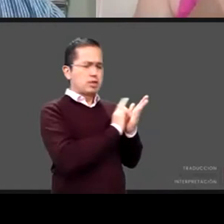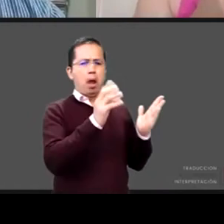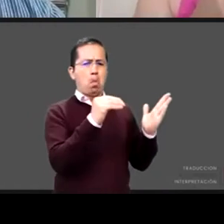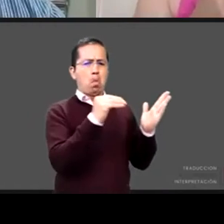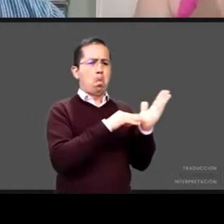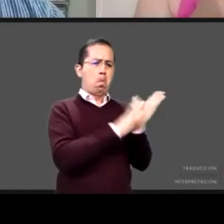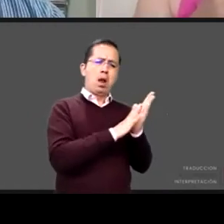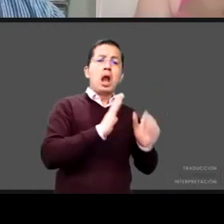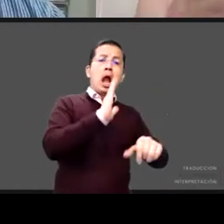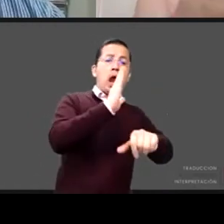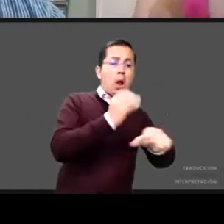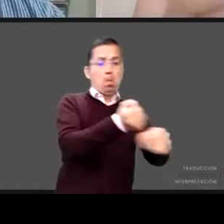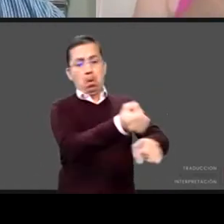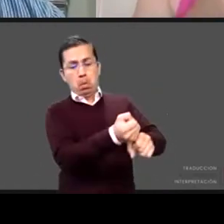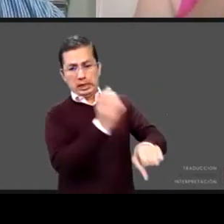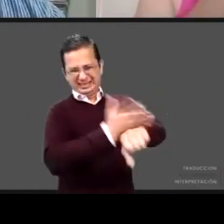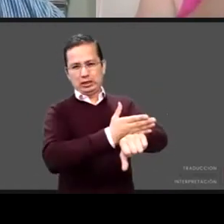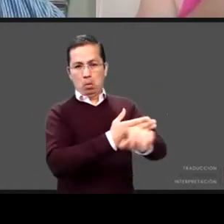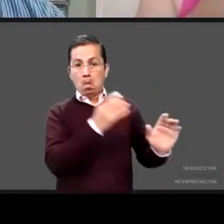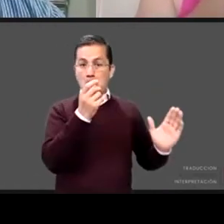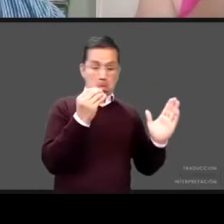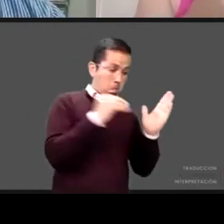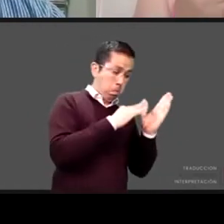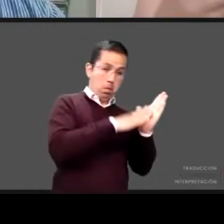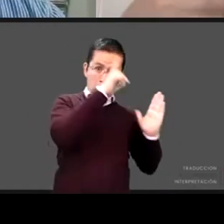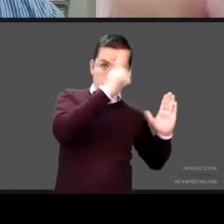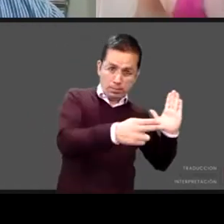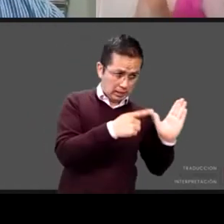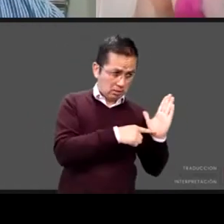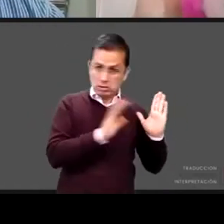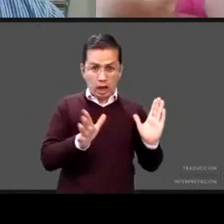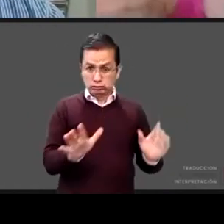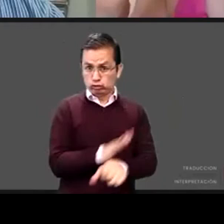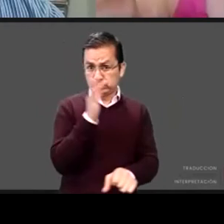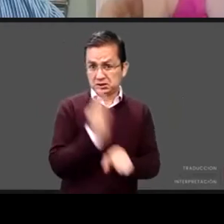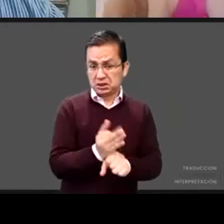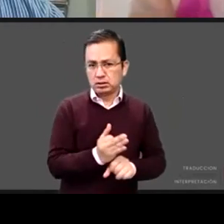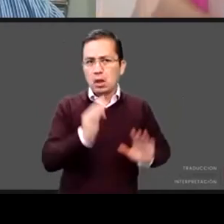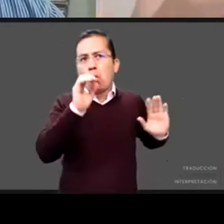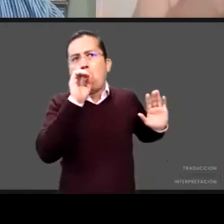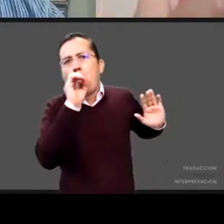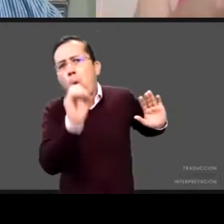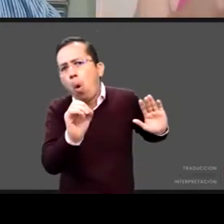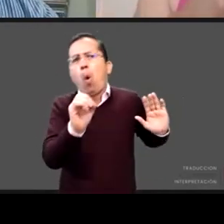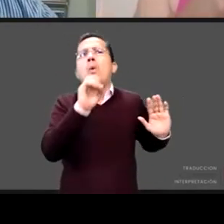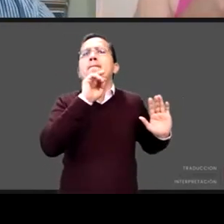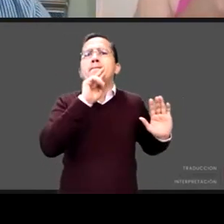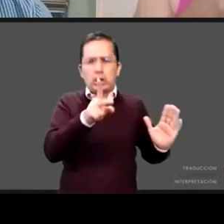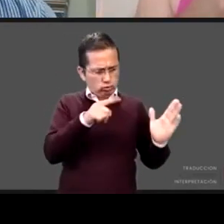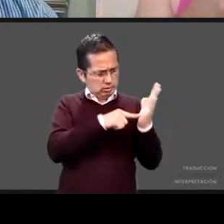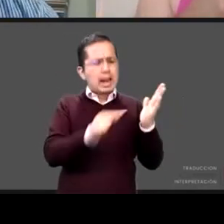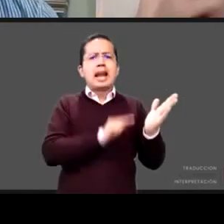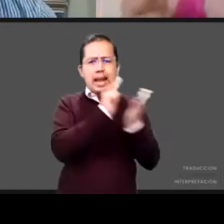es necesario meterle la ley, y ahí ustedes son los expertos. El detalle de todo esto que vimos, que nos